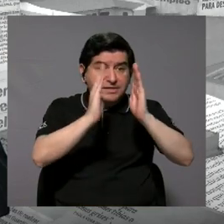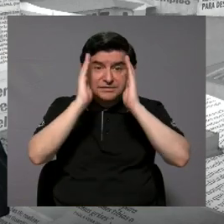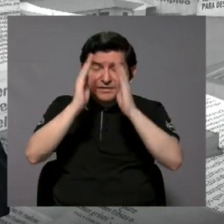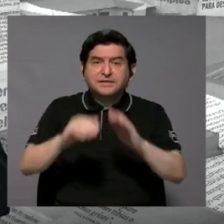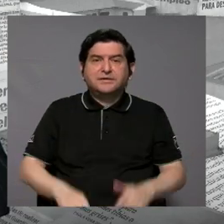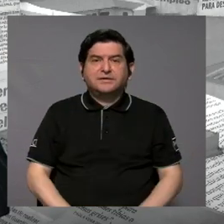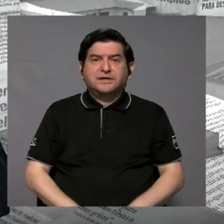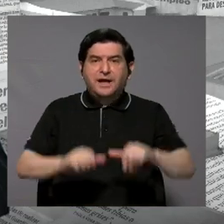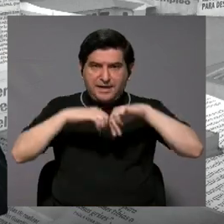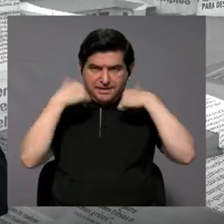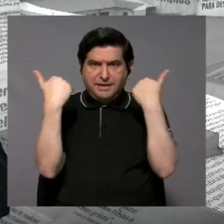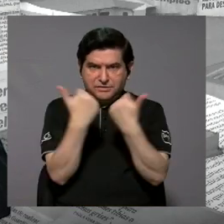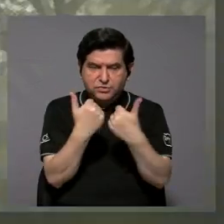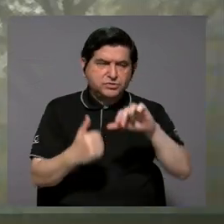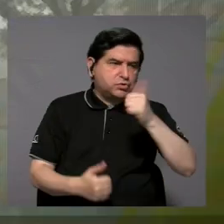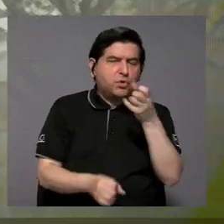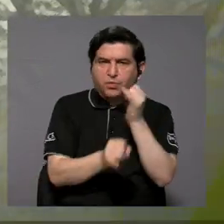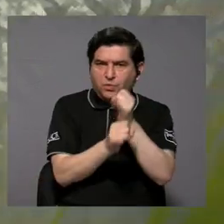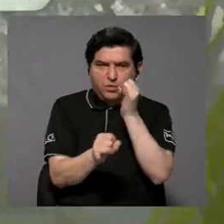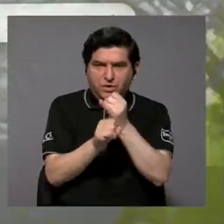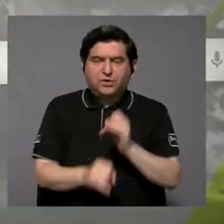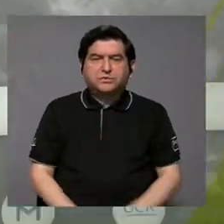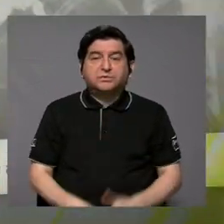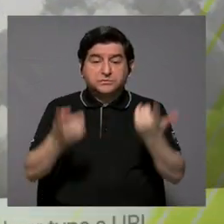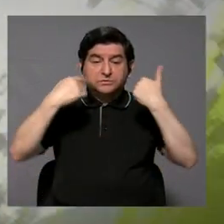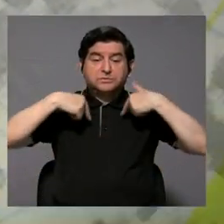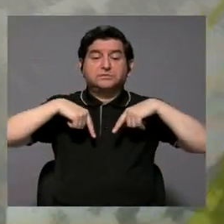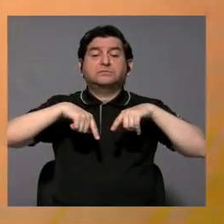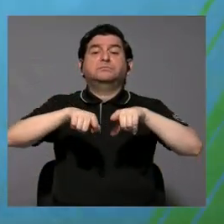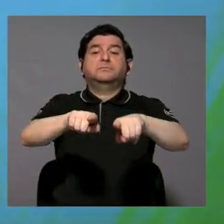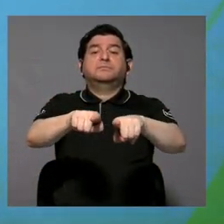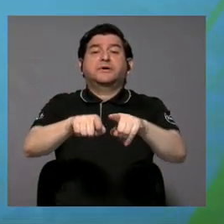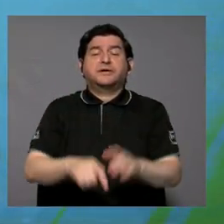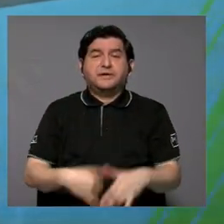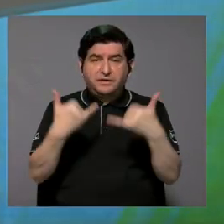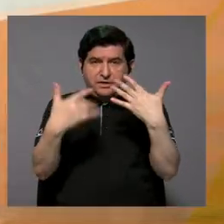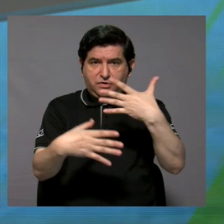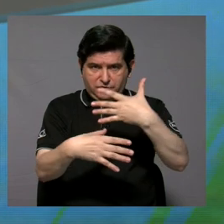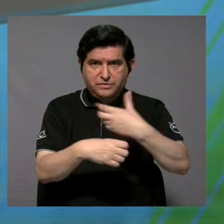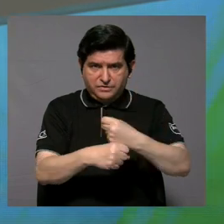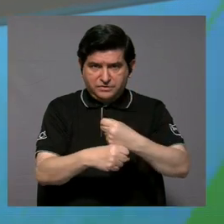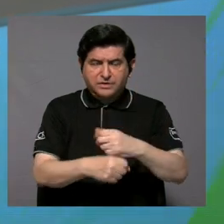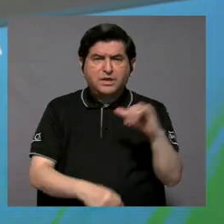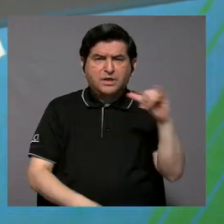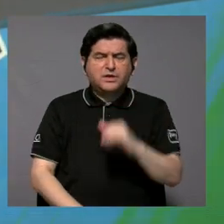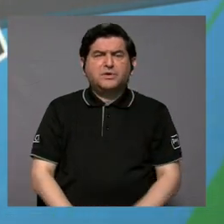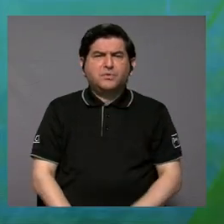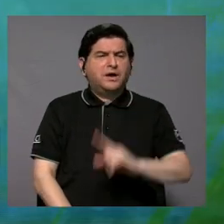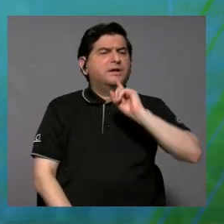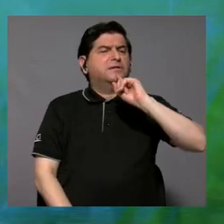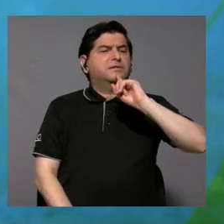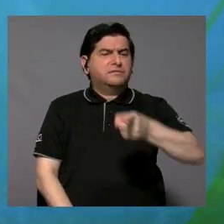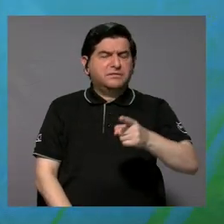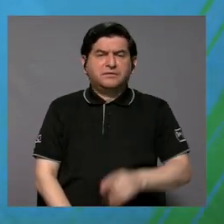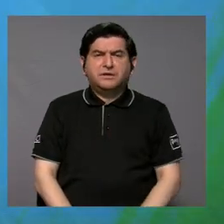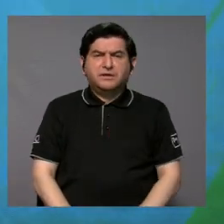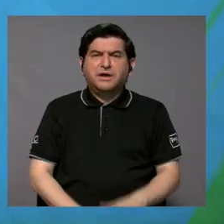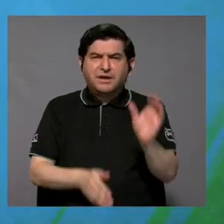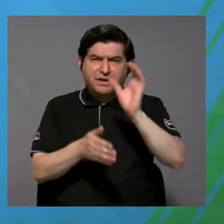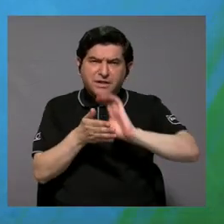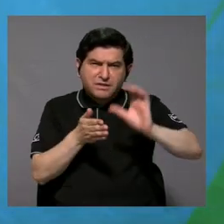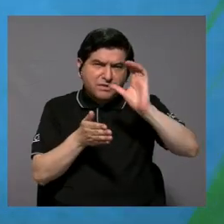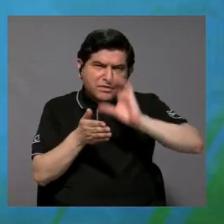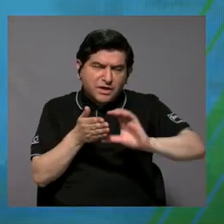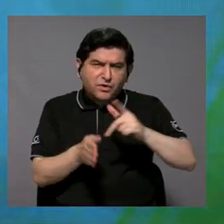la asociación y otras entidades, porque paralelo a lo que ustedes han venido haciendo, también hubo un pronunciamiento del